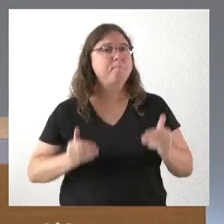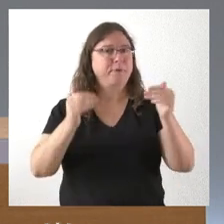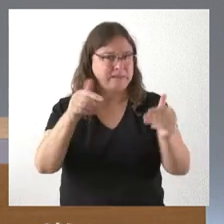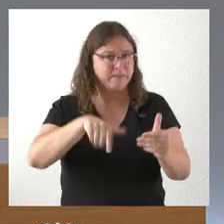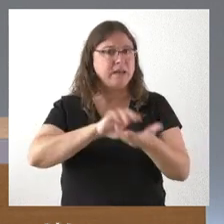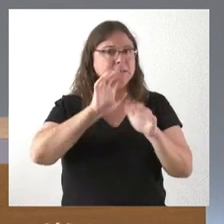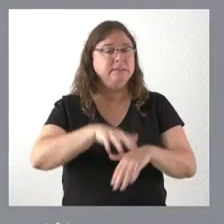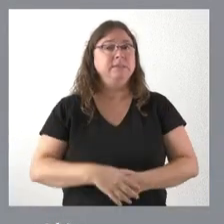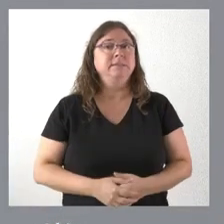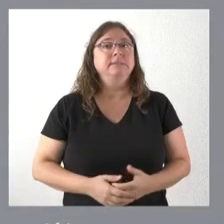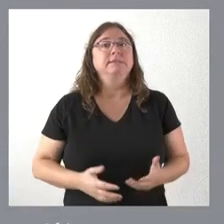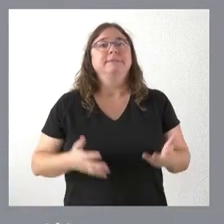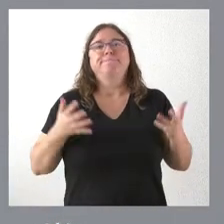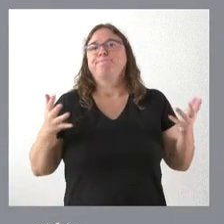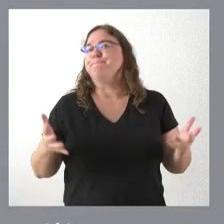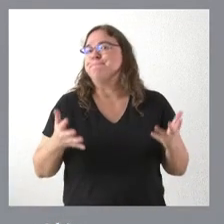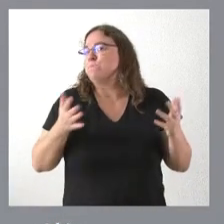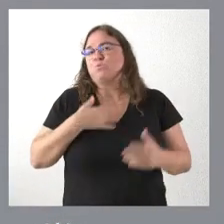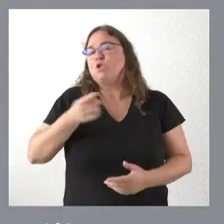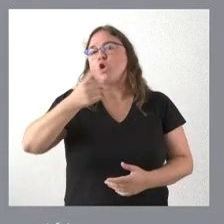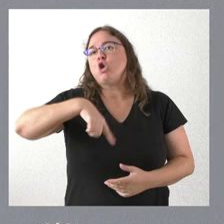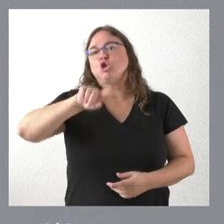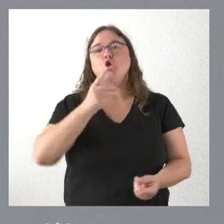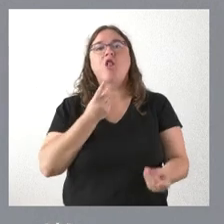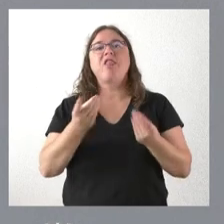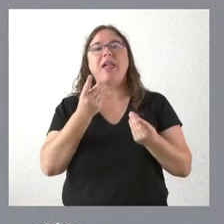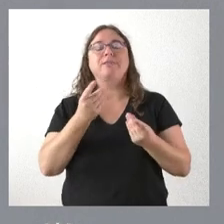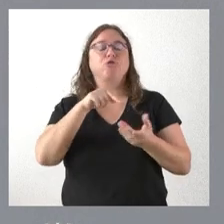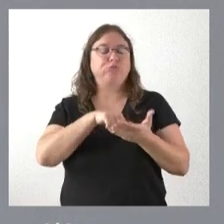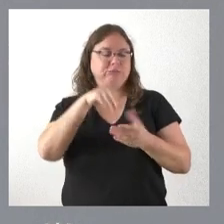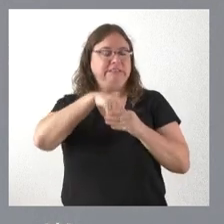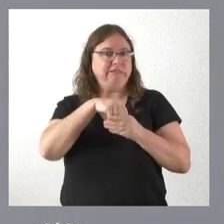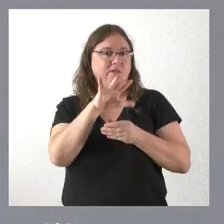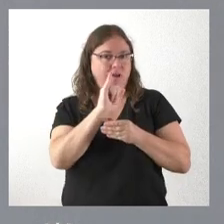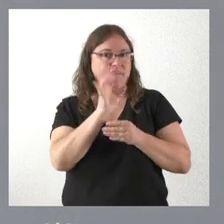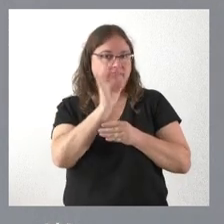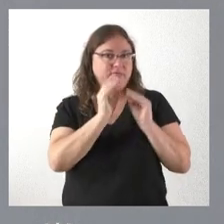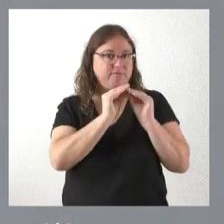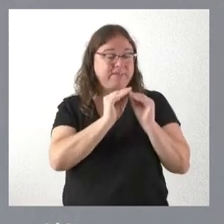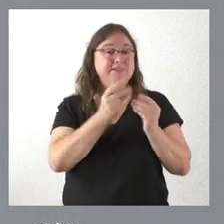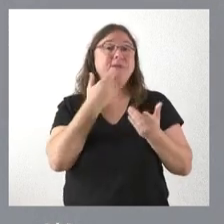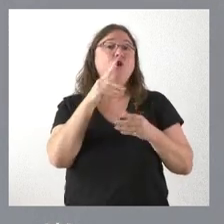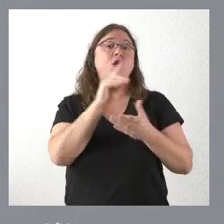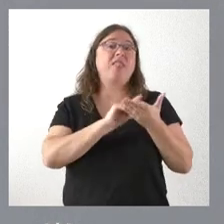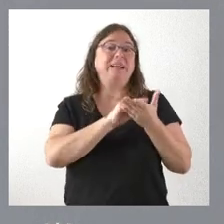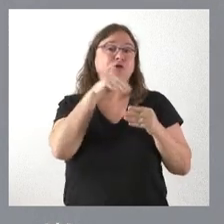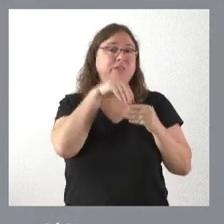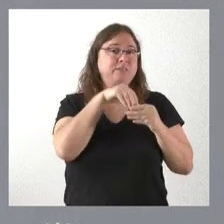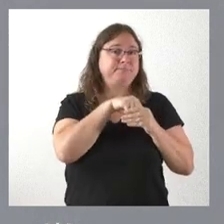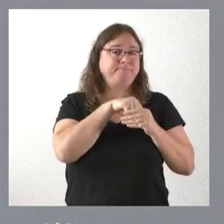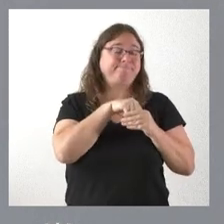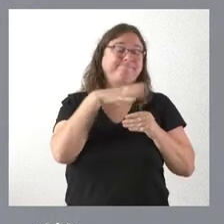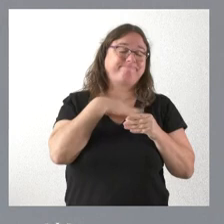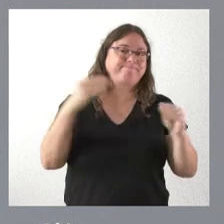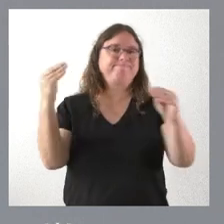Pues nosotros tenemos unos datos internos que hemos venido elaborando Pero es verdad que estos datos internos pueden